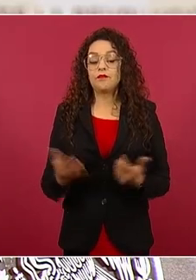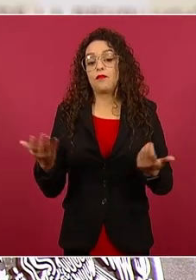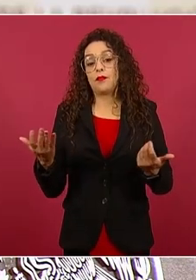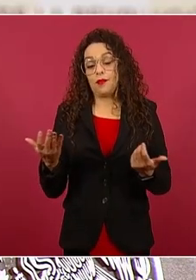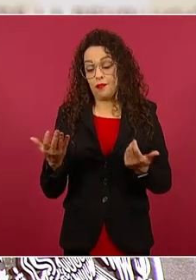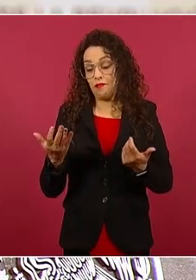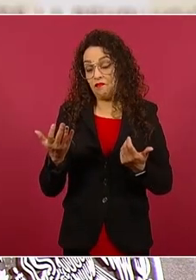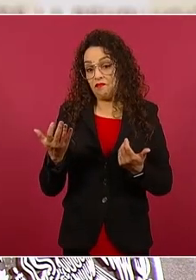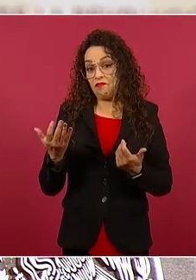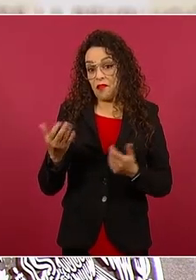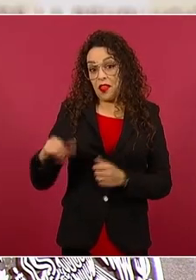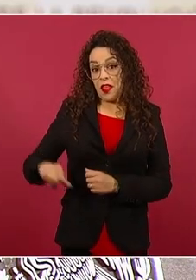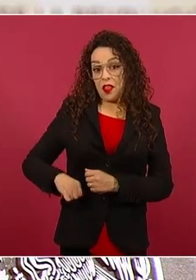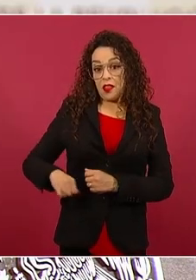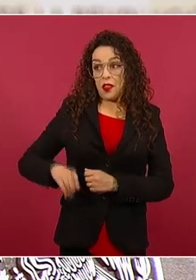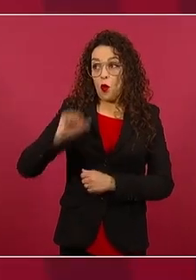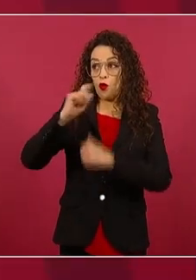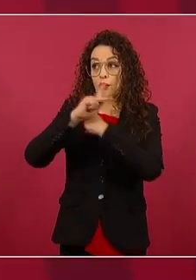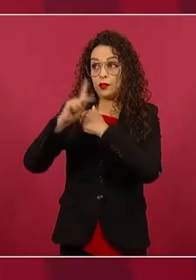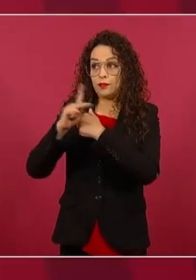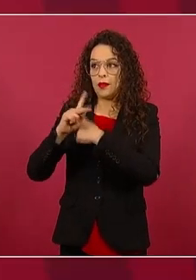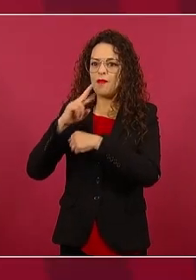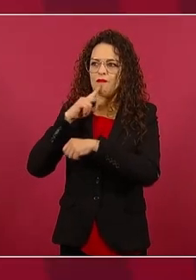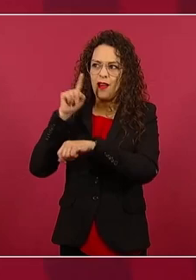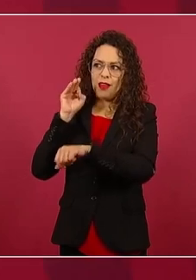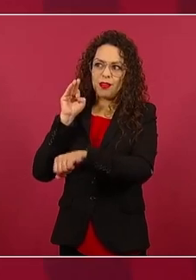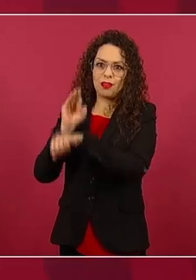extranjeros. Bueno, ayer